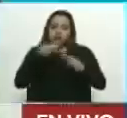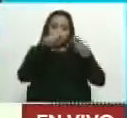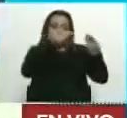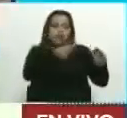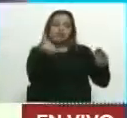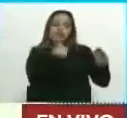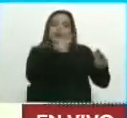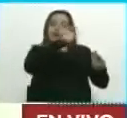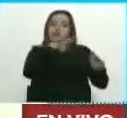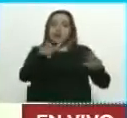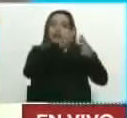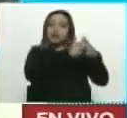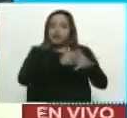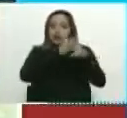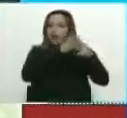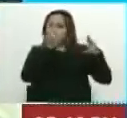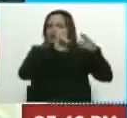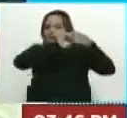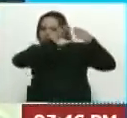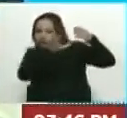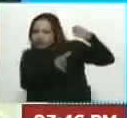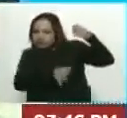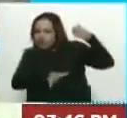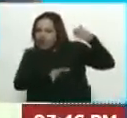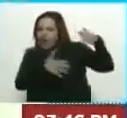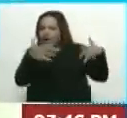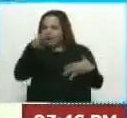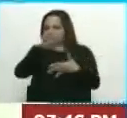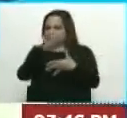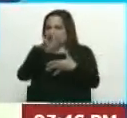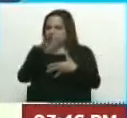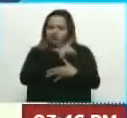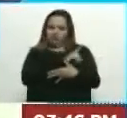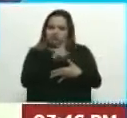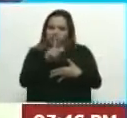estadounidenses, no es para el resto de la América. Y desde allí